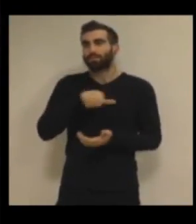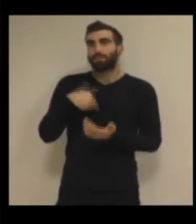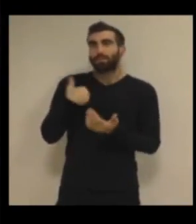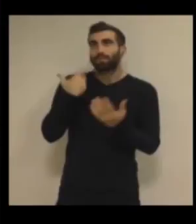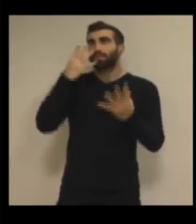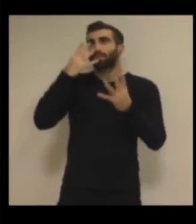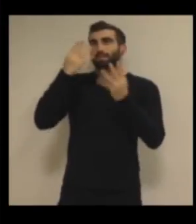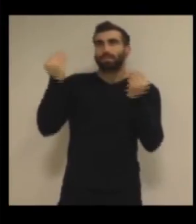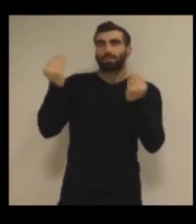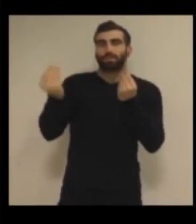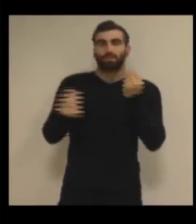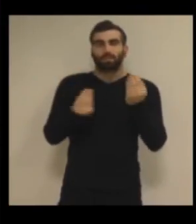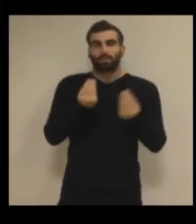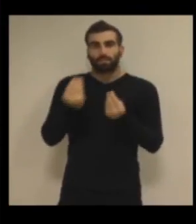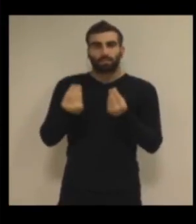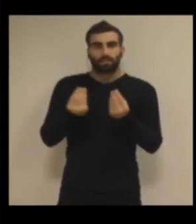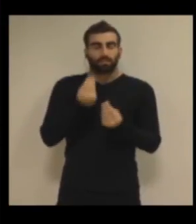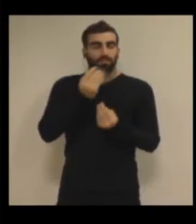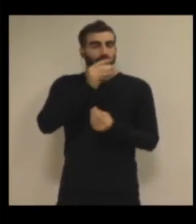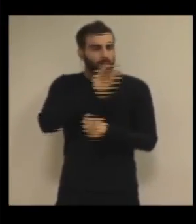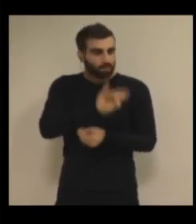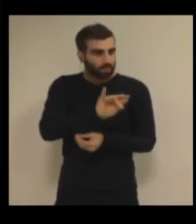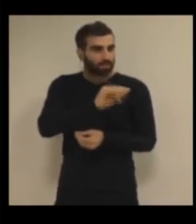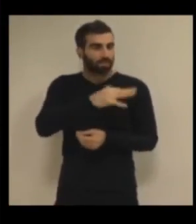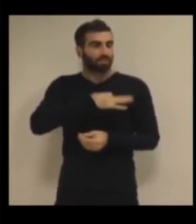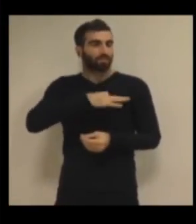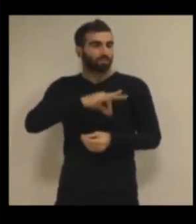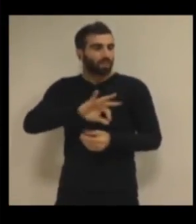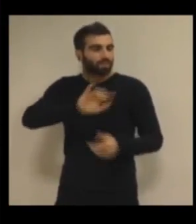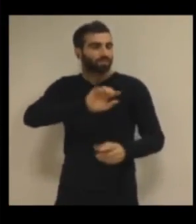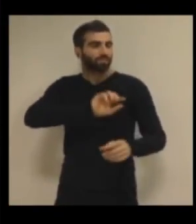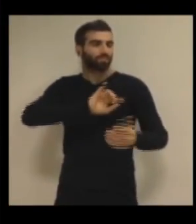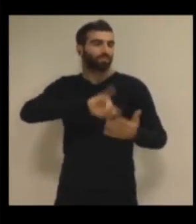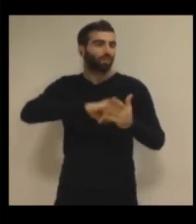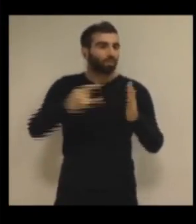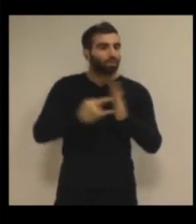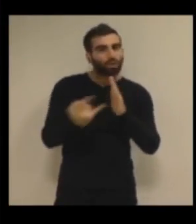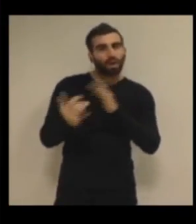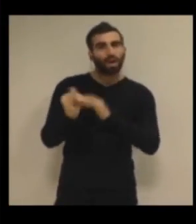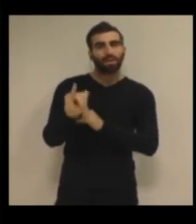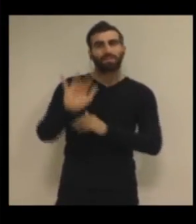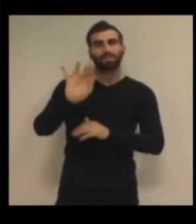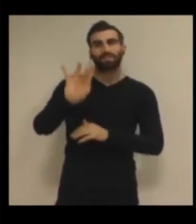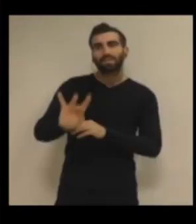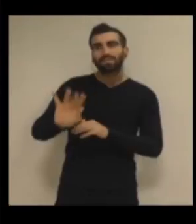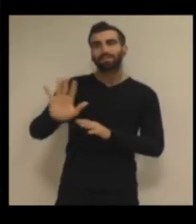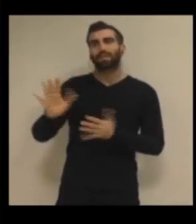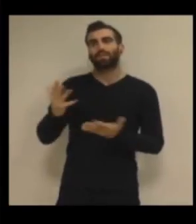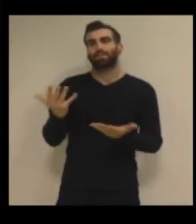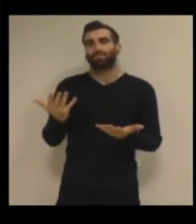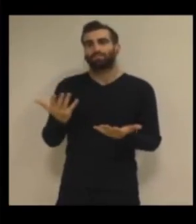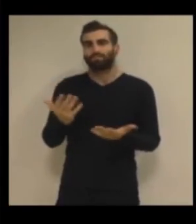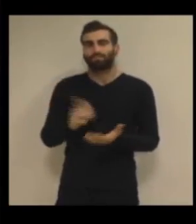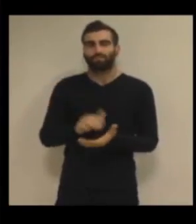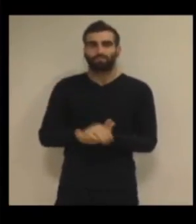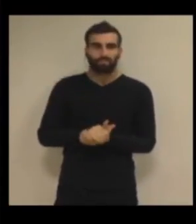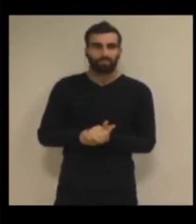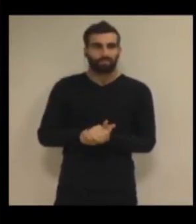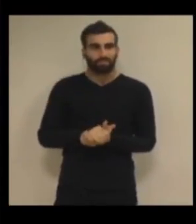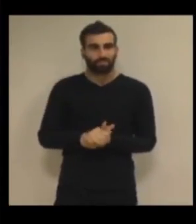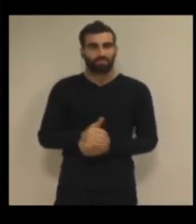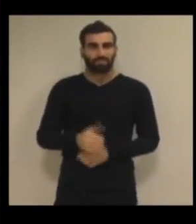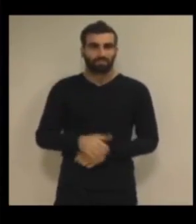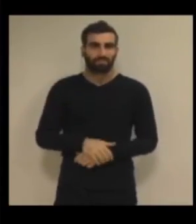dice, pues sí, esto se podría arreglar de esta manera, ¿de acuerdo? Sí, no, pero ¿quién